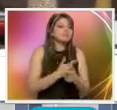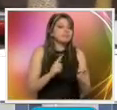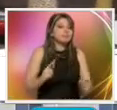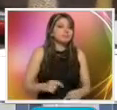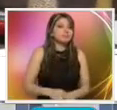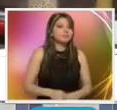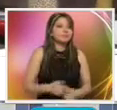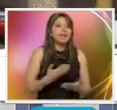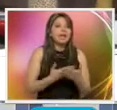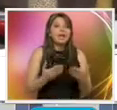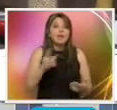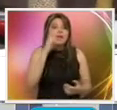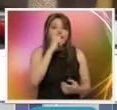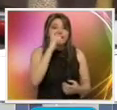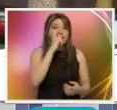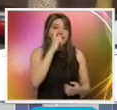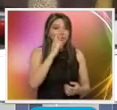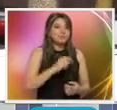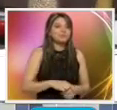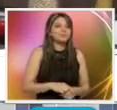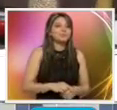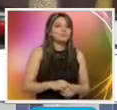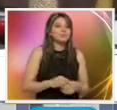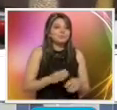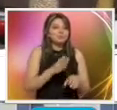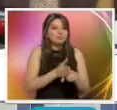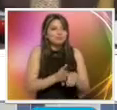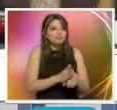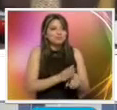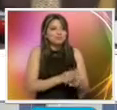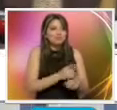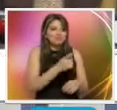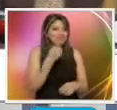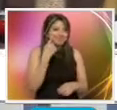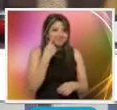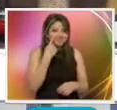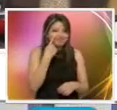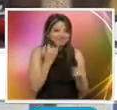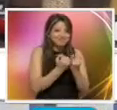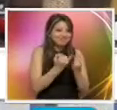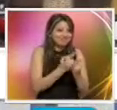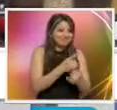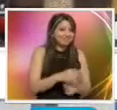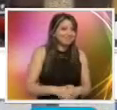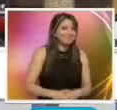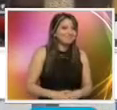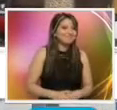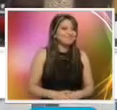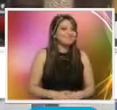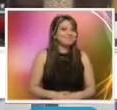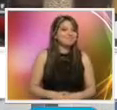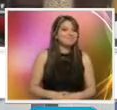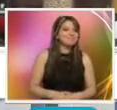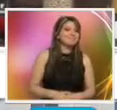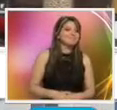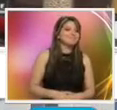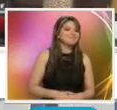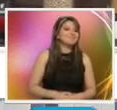ajo Para darle saborcito. para darle saborcito, ¿vale? Me da, Picamos un poquitín de se me hizo ajo agua la boca ahora